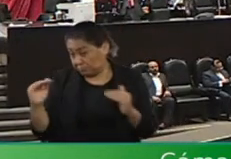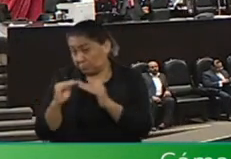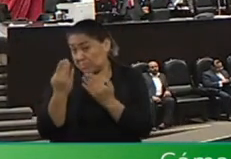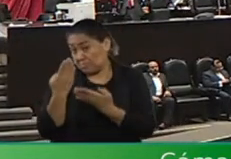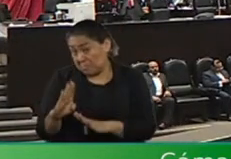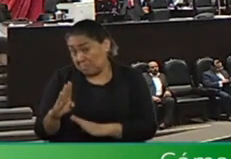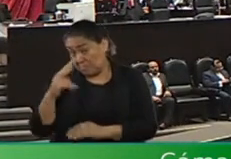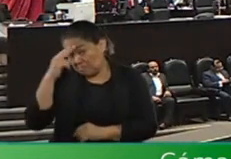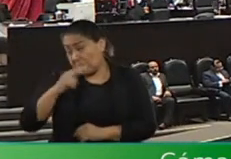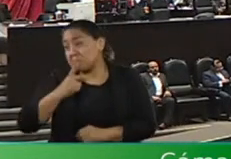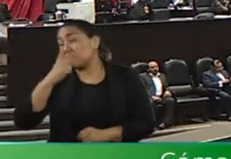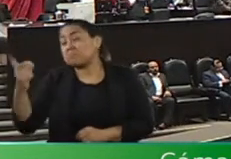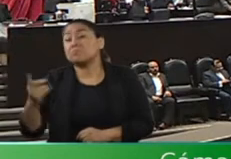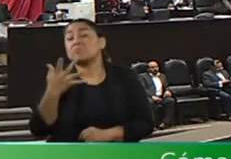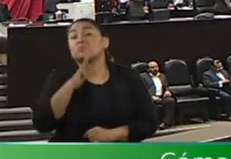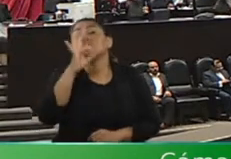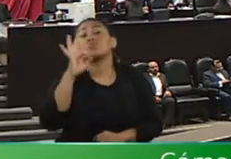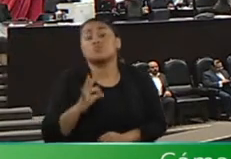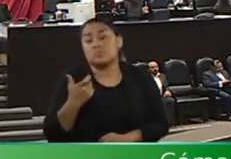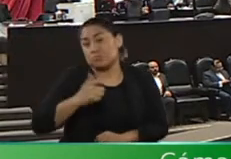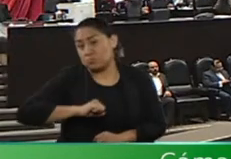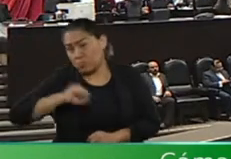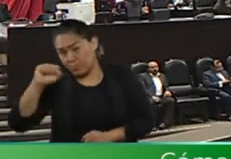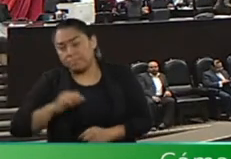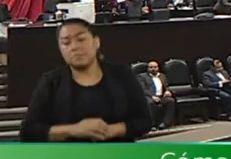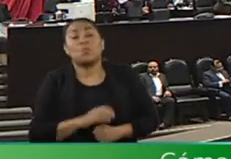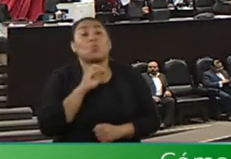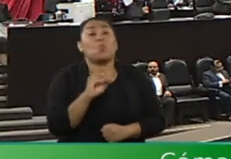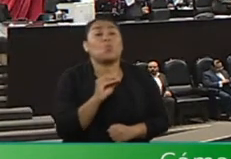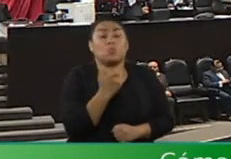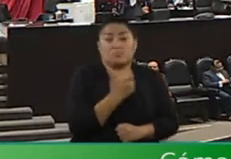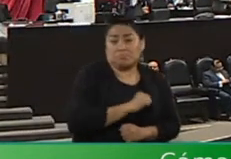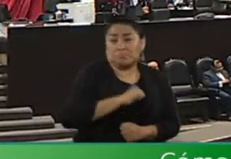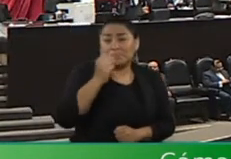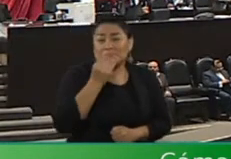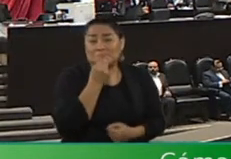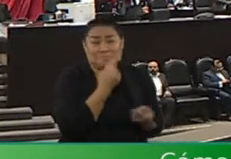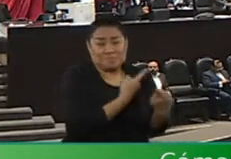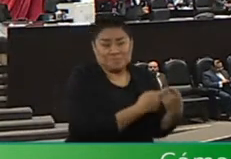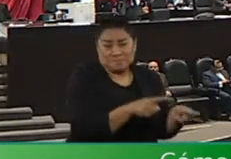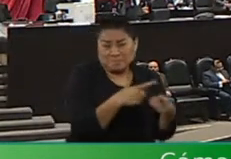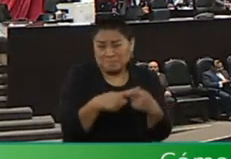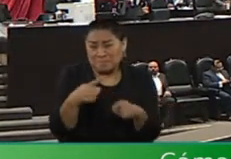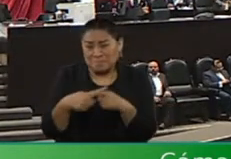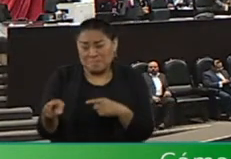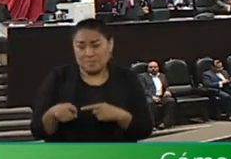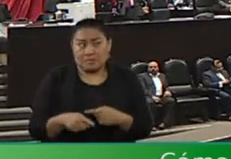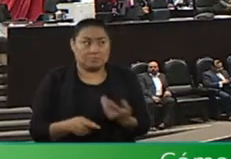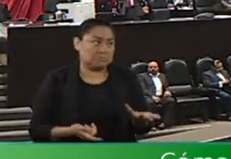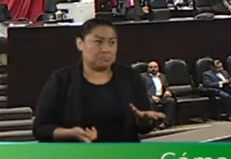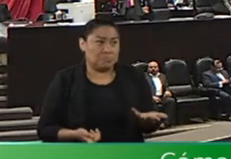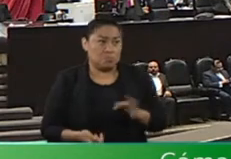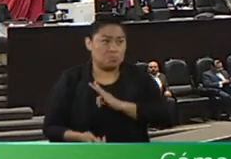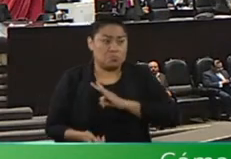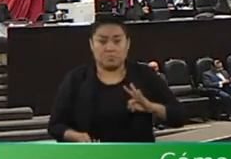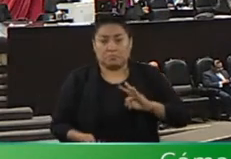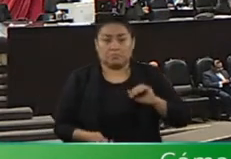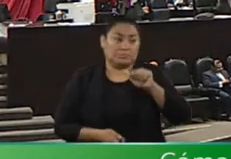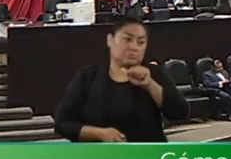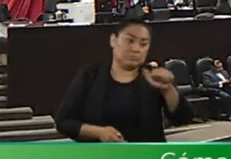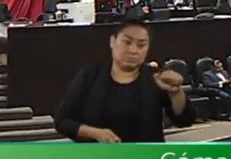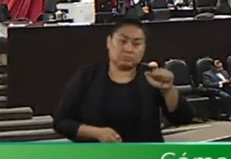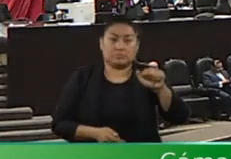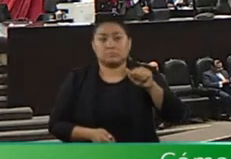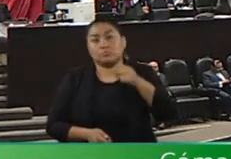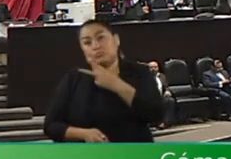es el 5% de aumento. Y si es el aumento de la canasta básica, pues es como es el 100 o el